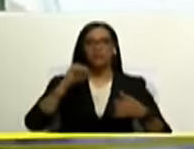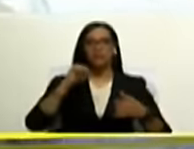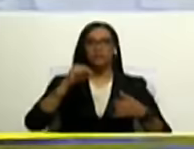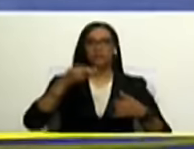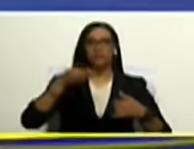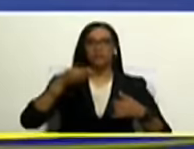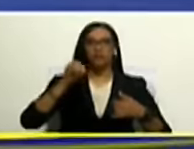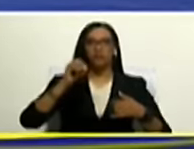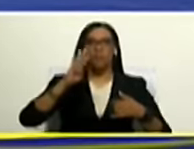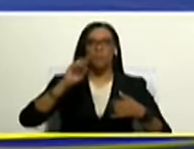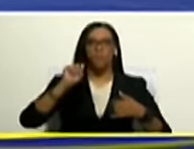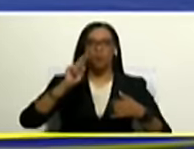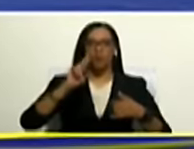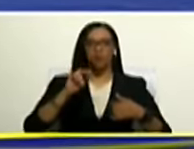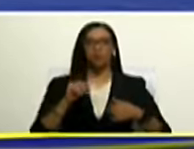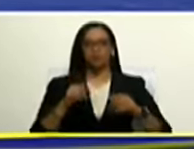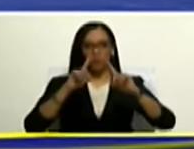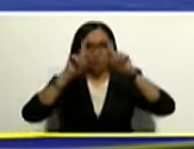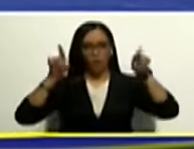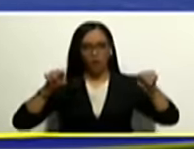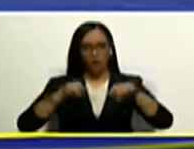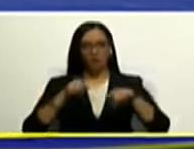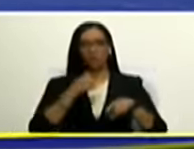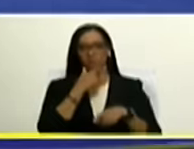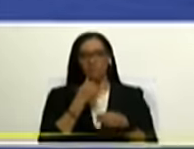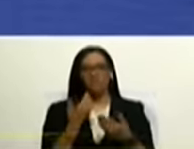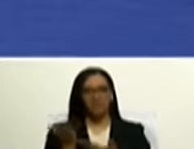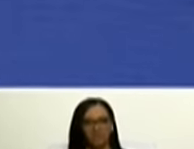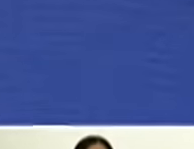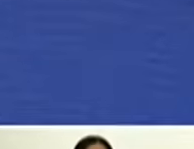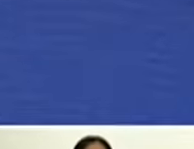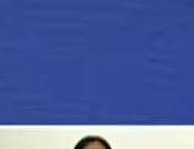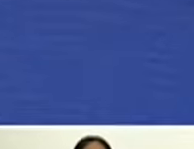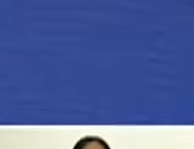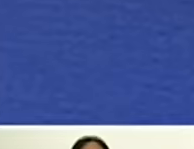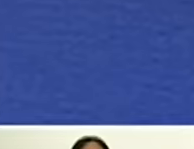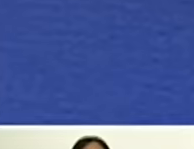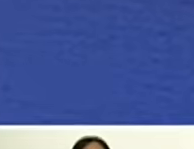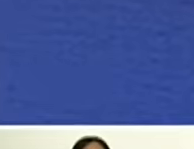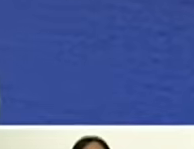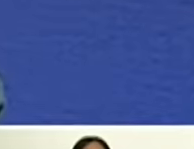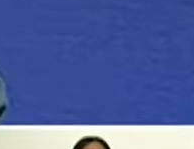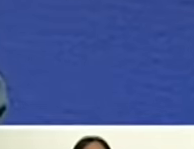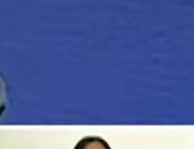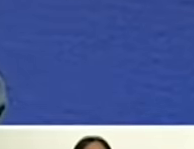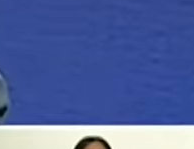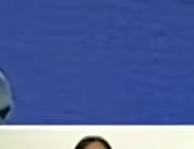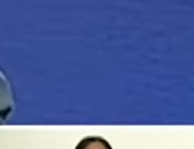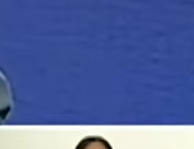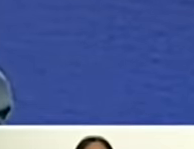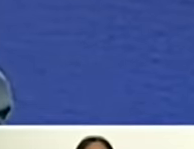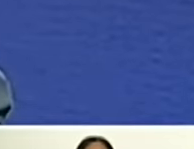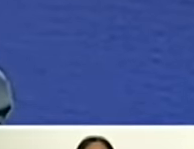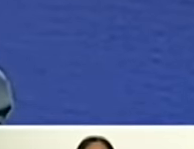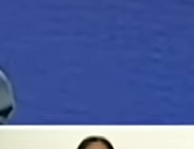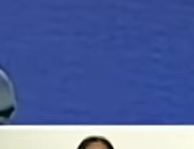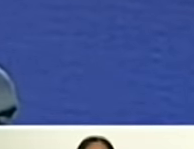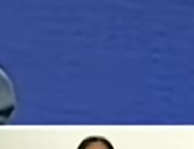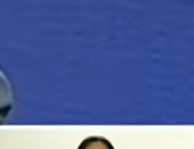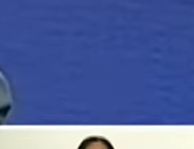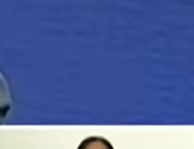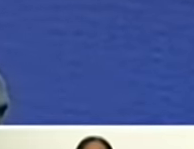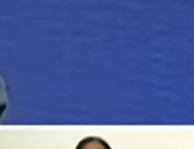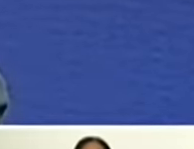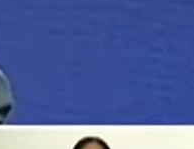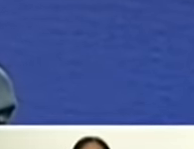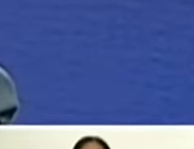cuadro muy sencillo que les va a llegar a ustedes. Fíjense ustedes, Chombol es un explorador inglés.